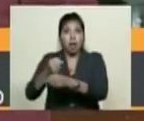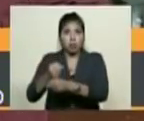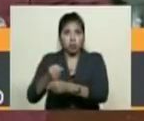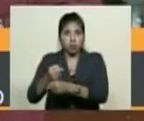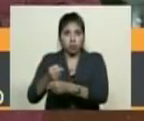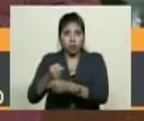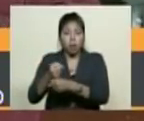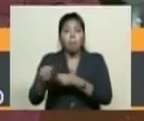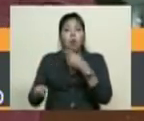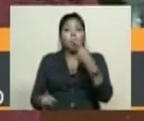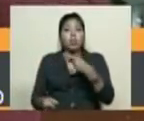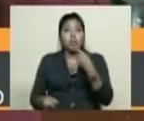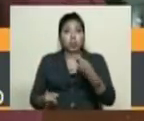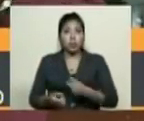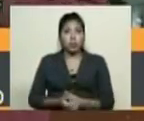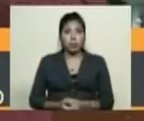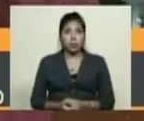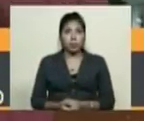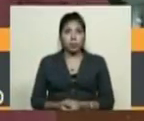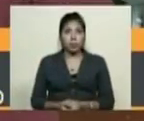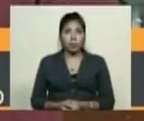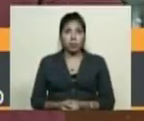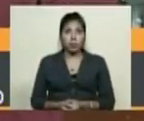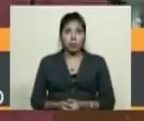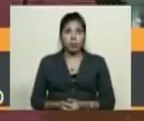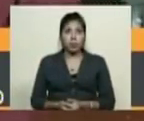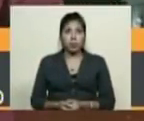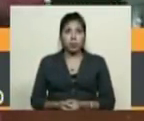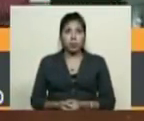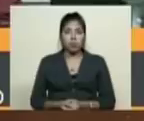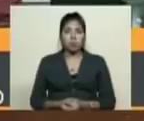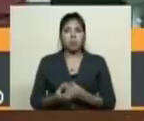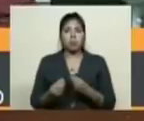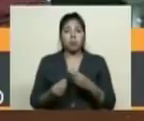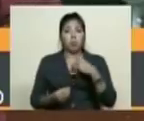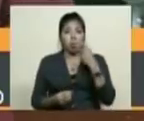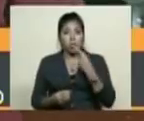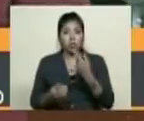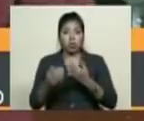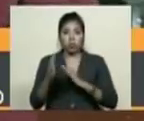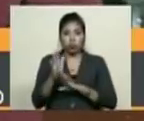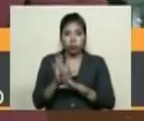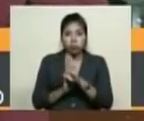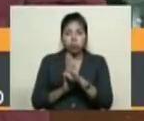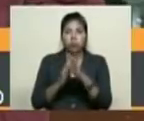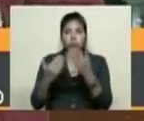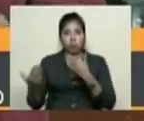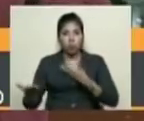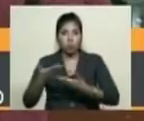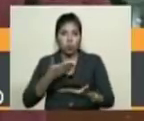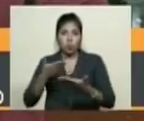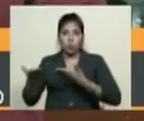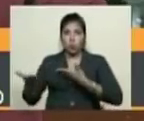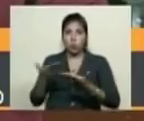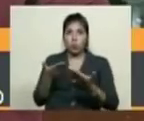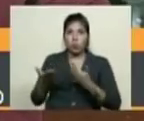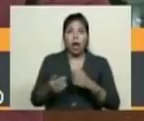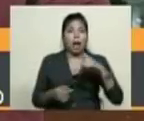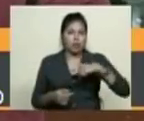política, de cooperación, de desarrollo compartido. Sabe nuestro pueblo